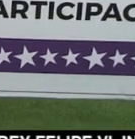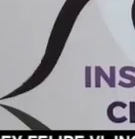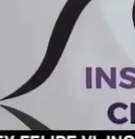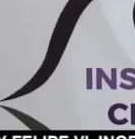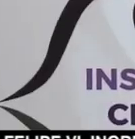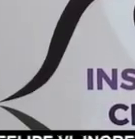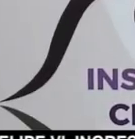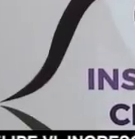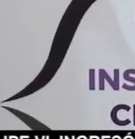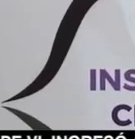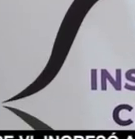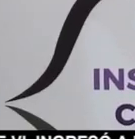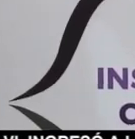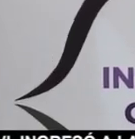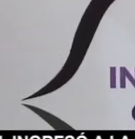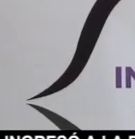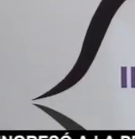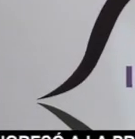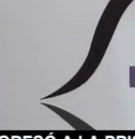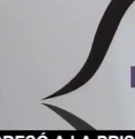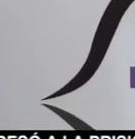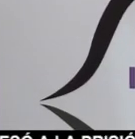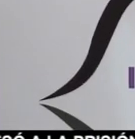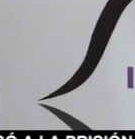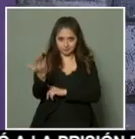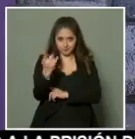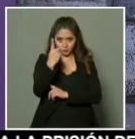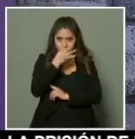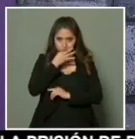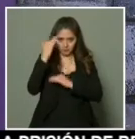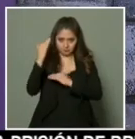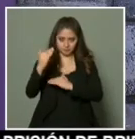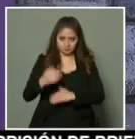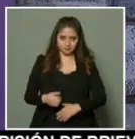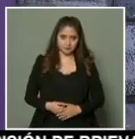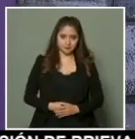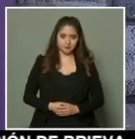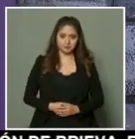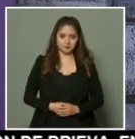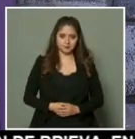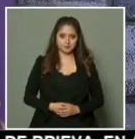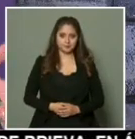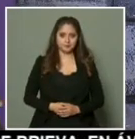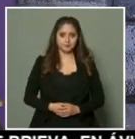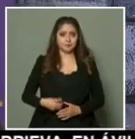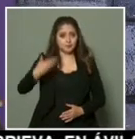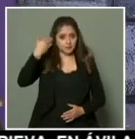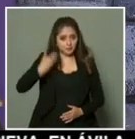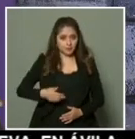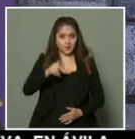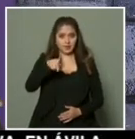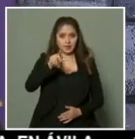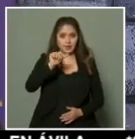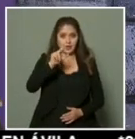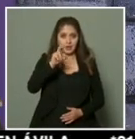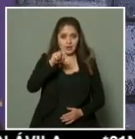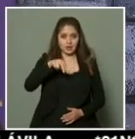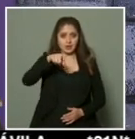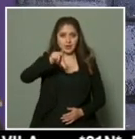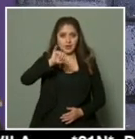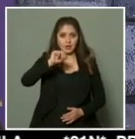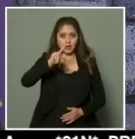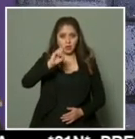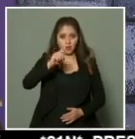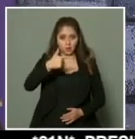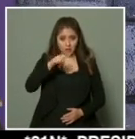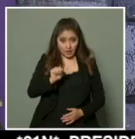al frente, Karen Quiroga Anguiano, propuso construir 500 pozos de absorción para recuperar la extracción del manto freático.